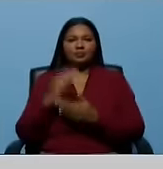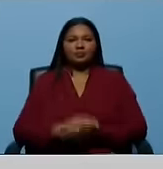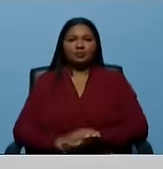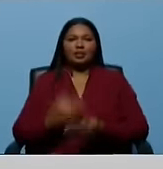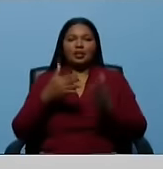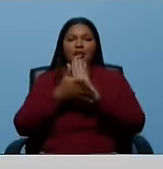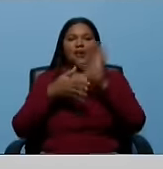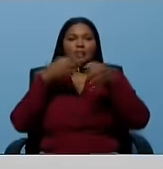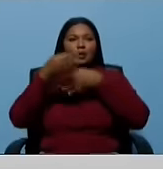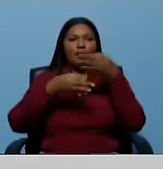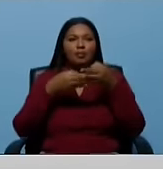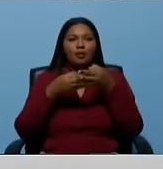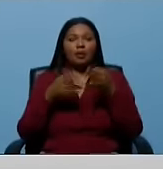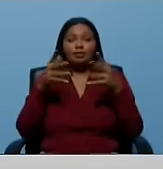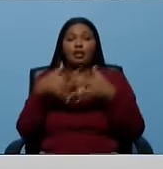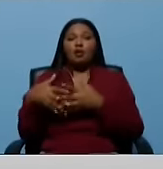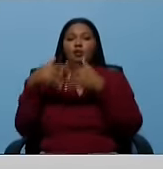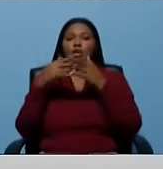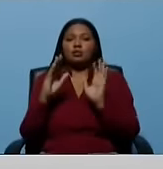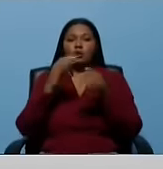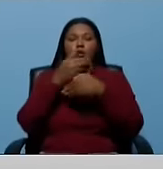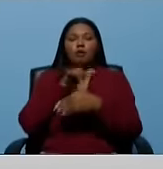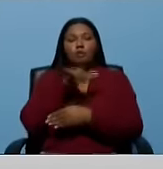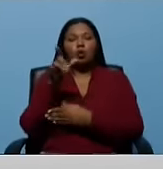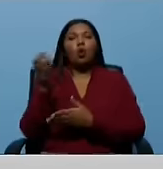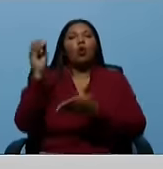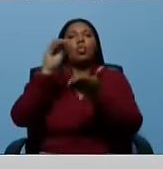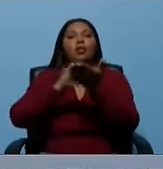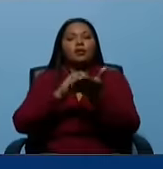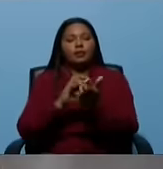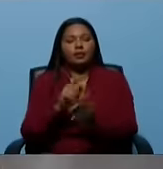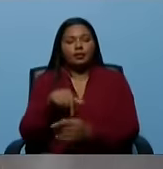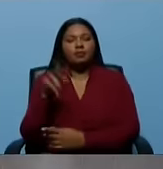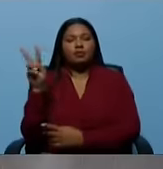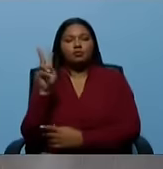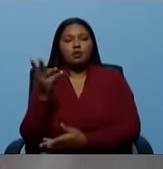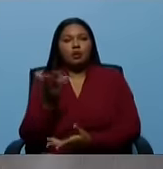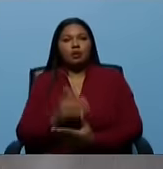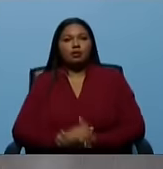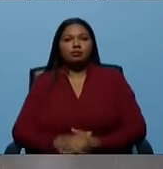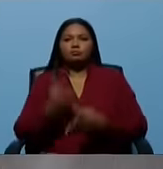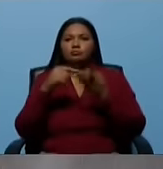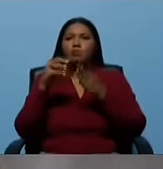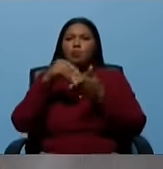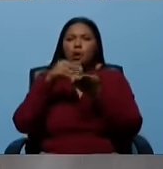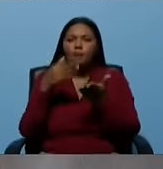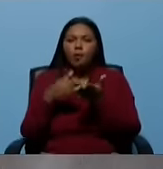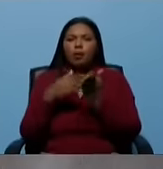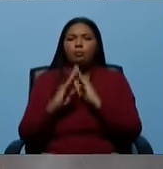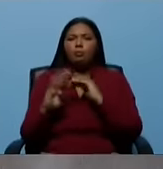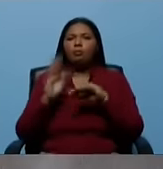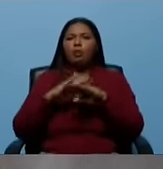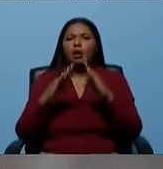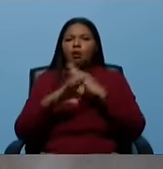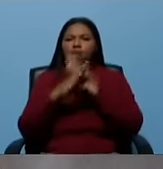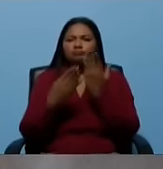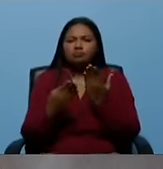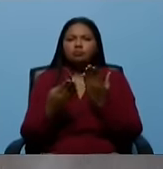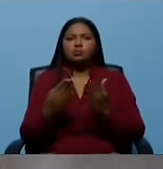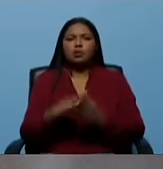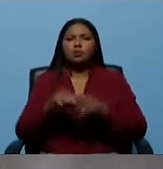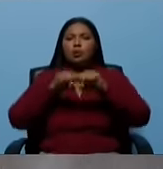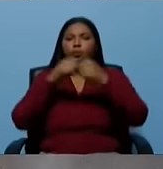ese tema Estados Unidos secuestra un avión una vez más venezolano Cuáles son esas implicaciones que tiene estamos hablando de las